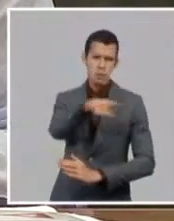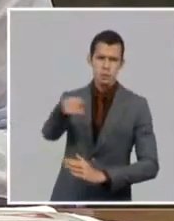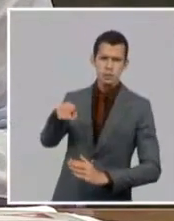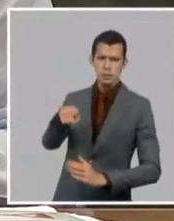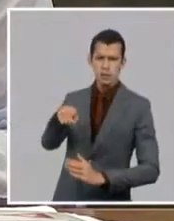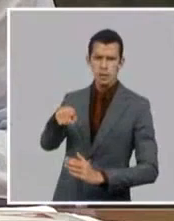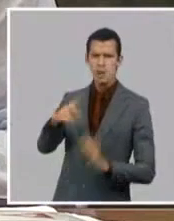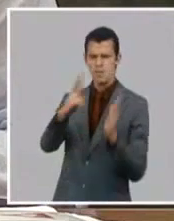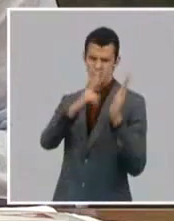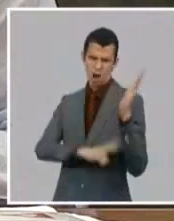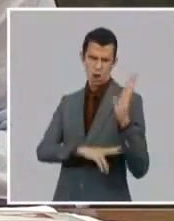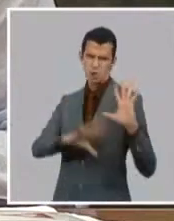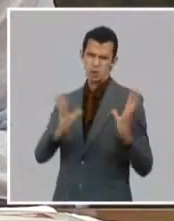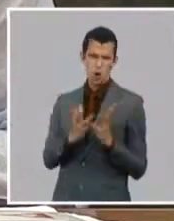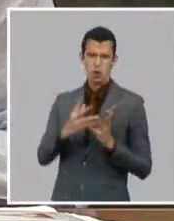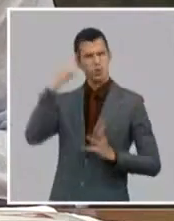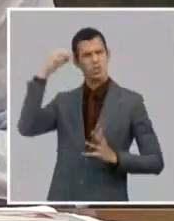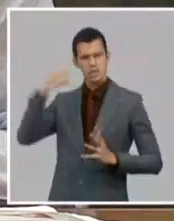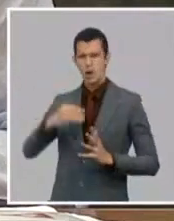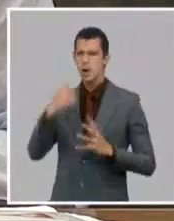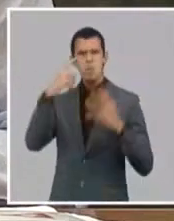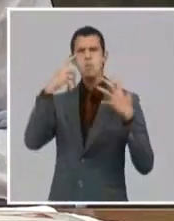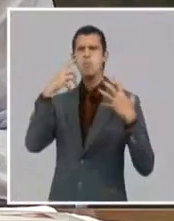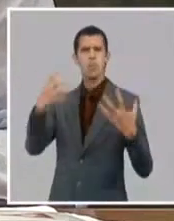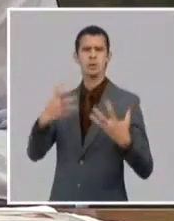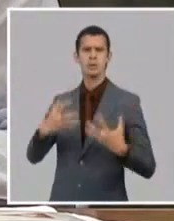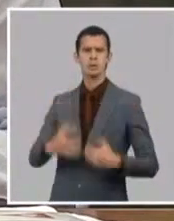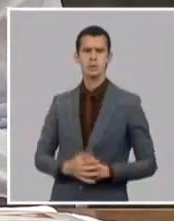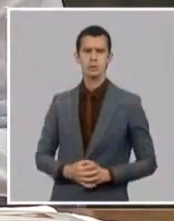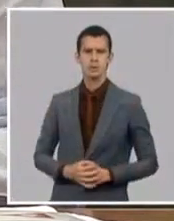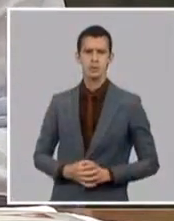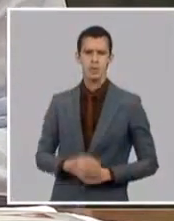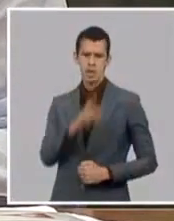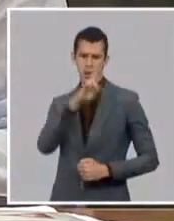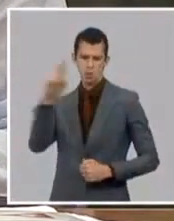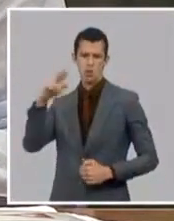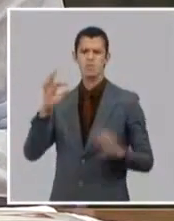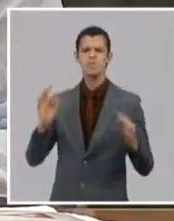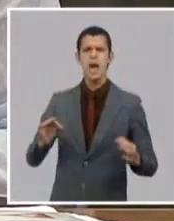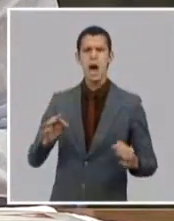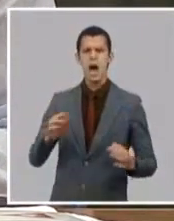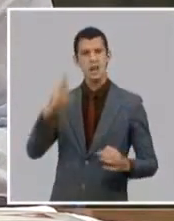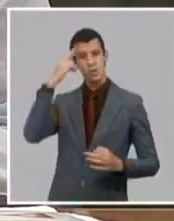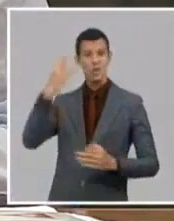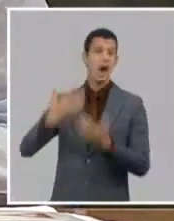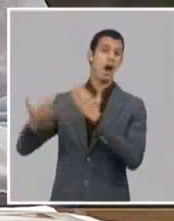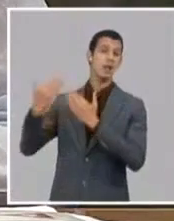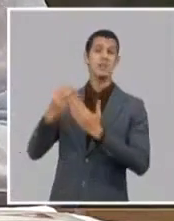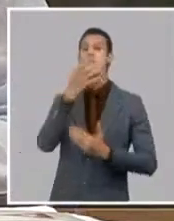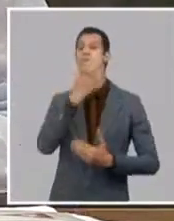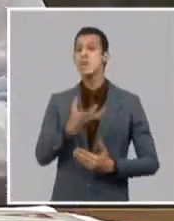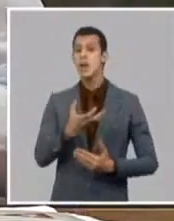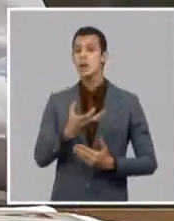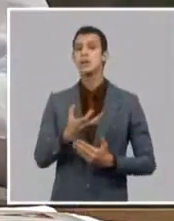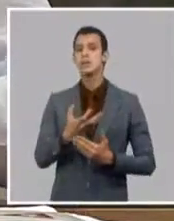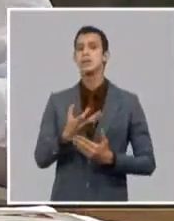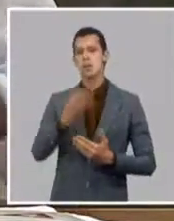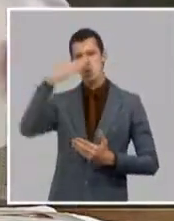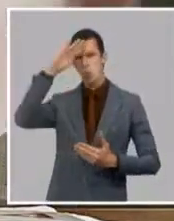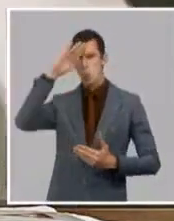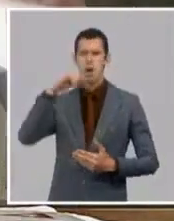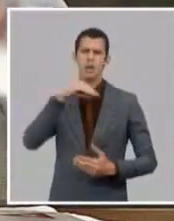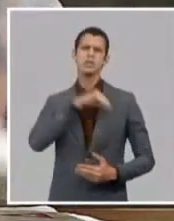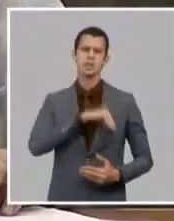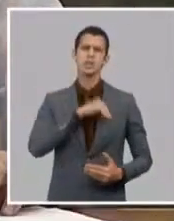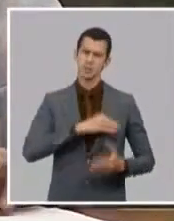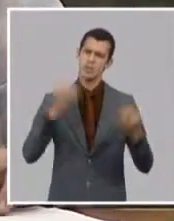no le faltarán y las virtudes patrióticas y revolucionarias, como ha explicado Fidel, no le faltaron ni le faltarán jamás